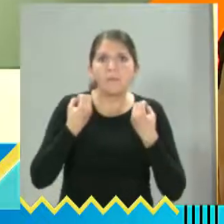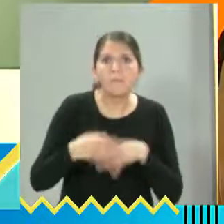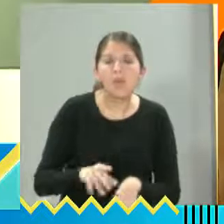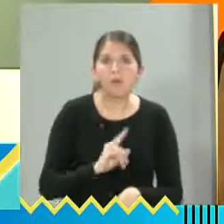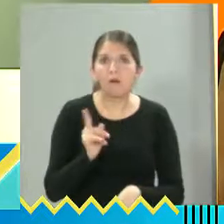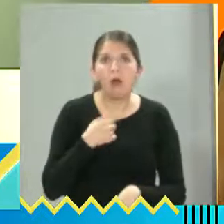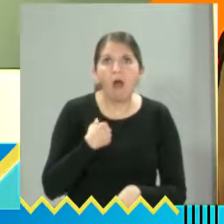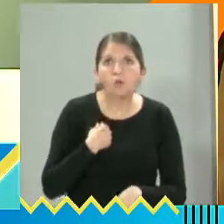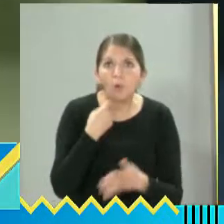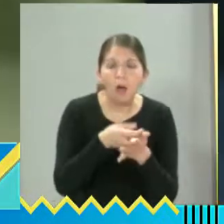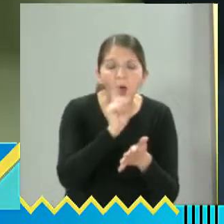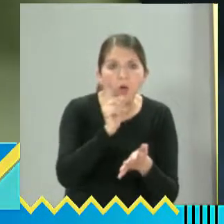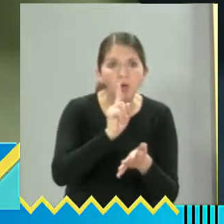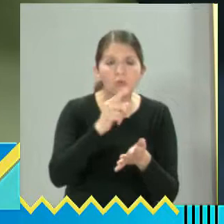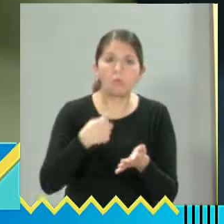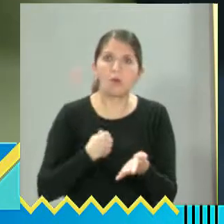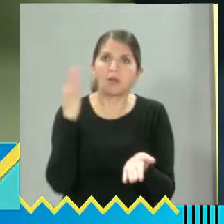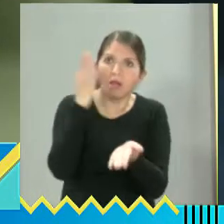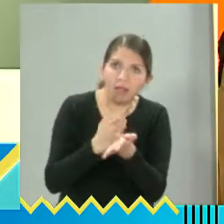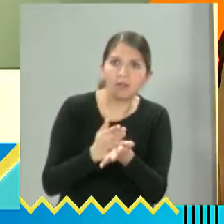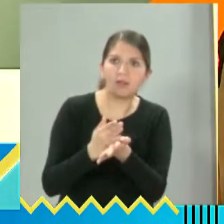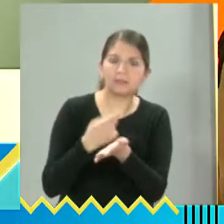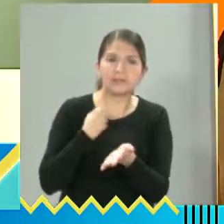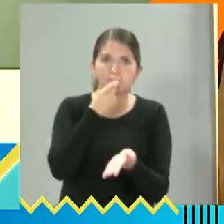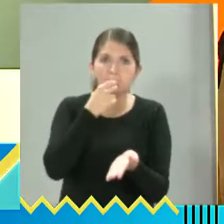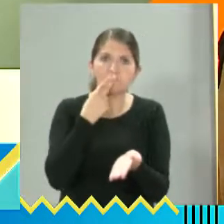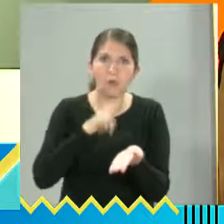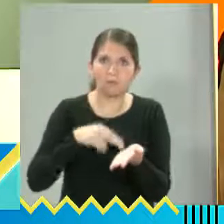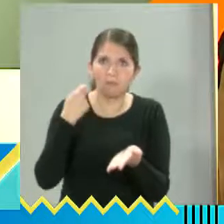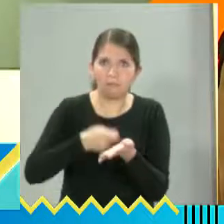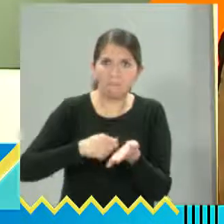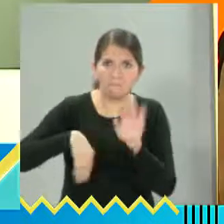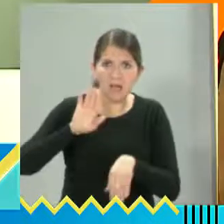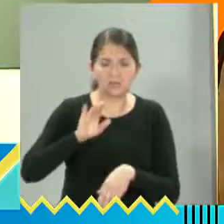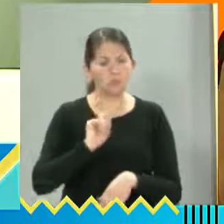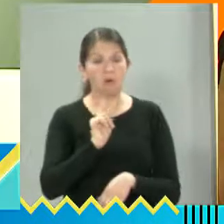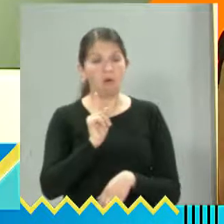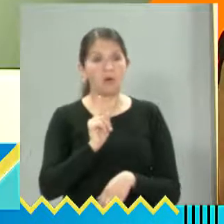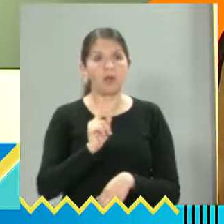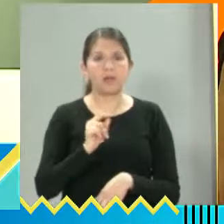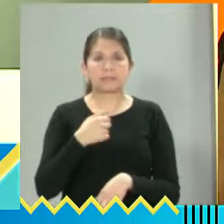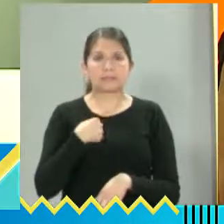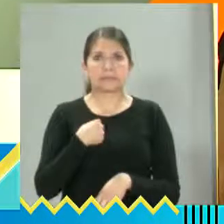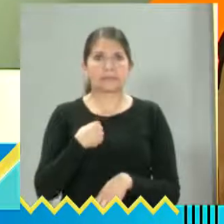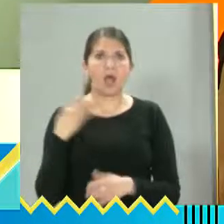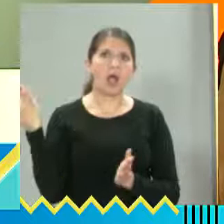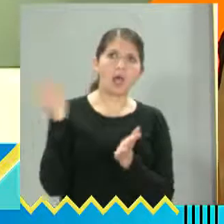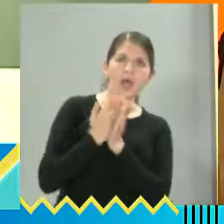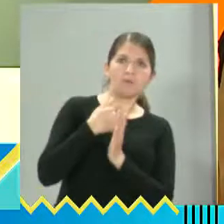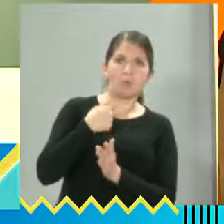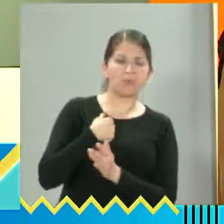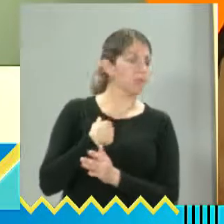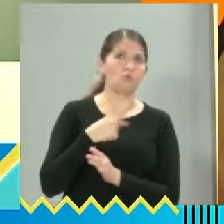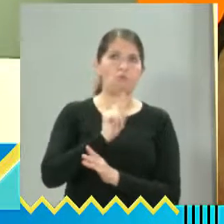eso es algo que estudiamos, que estudia la psicología del comportamiento. Nunca queremos perder. Entonces nos pega más. Si no, voy a tener que